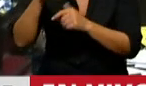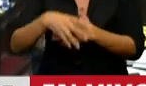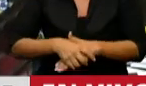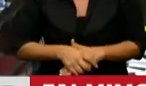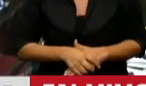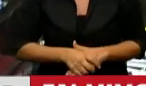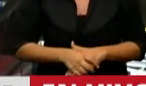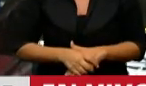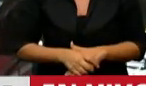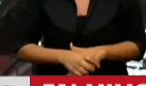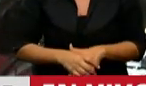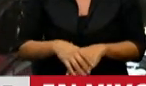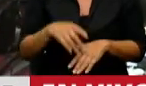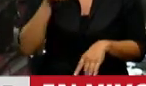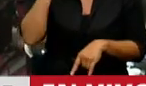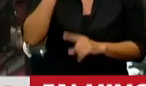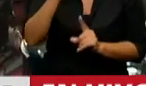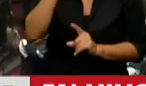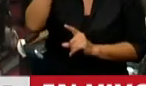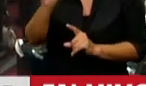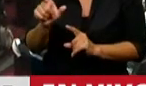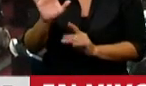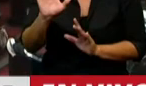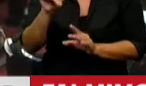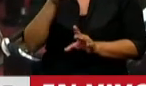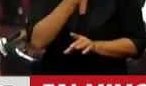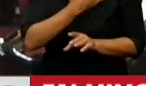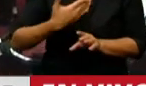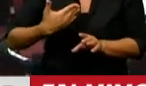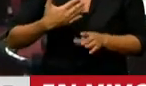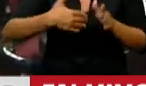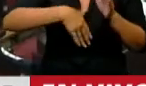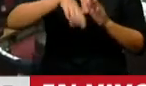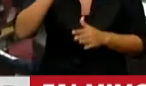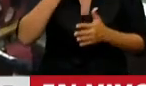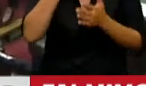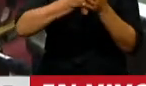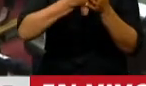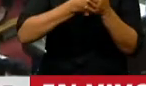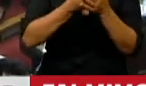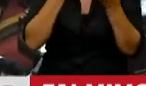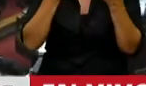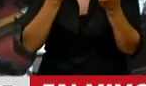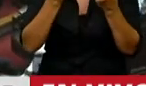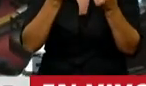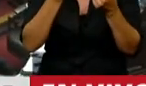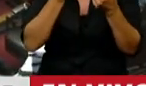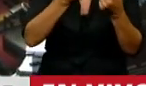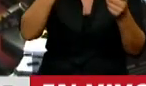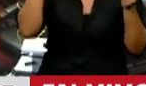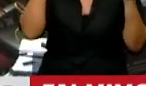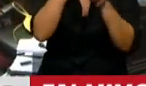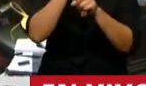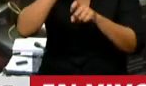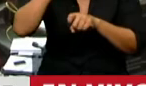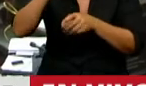Alfonsín. Tal vez el ministro y el gobierno que más hizo en tratar de poner la problemática de la deuda externa